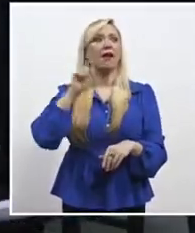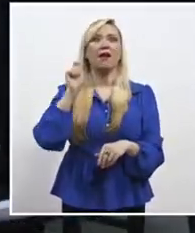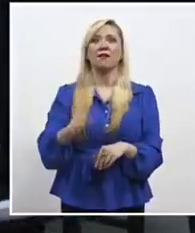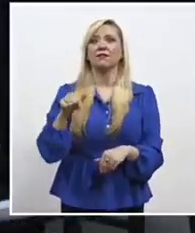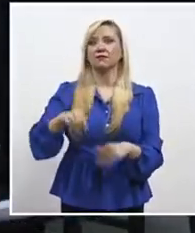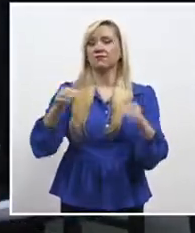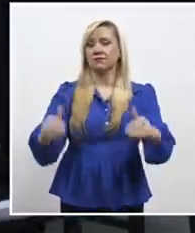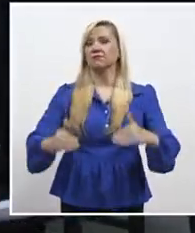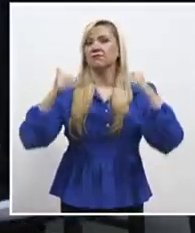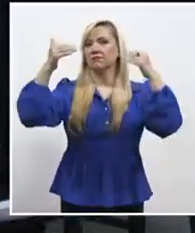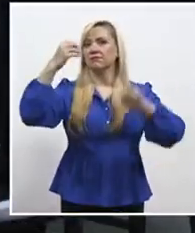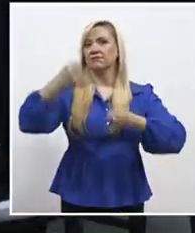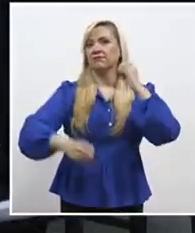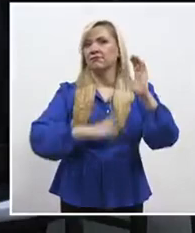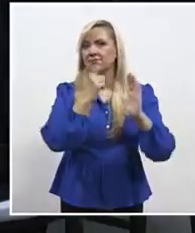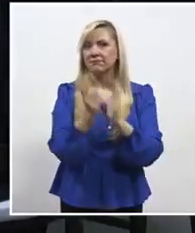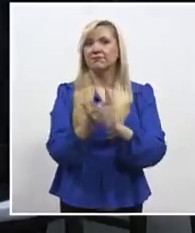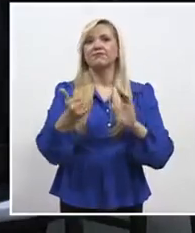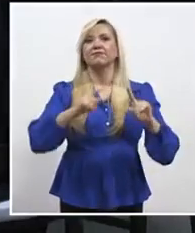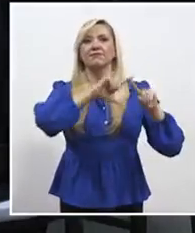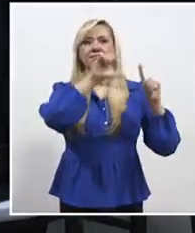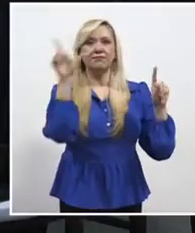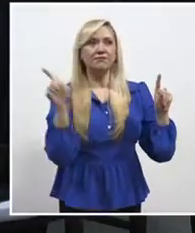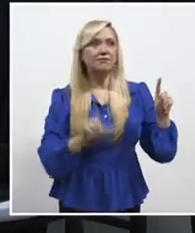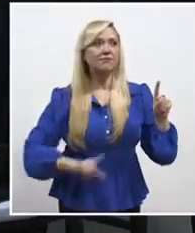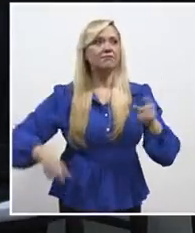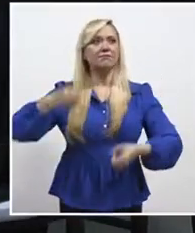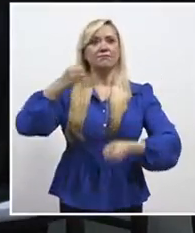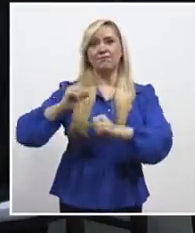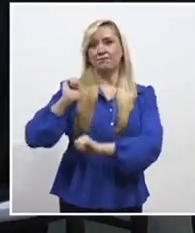la Suprema Corte y del Poder Judicial Federal en su conjunto.